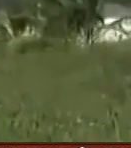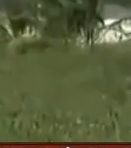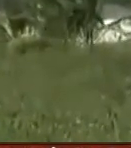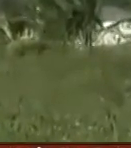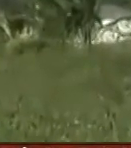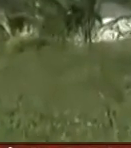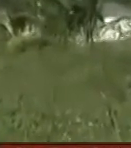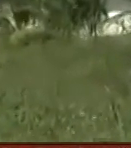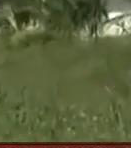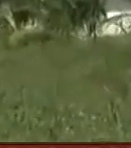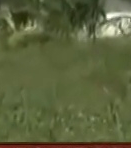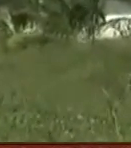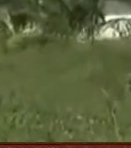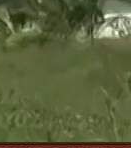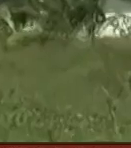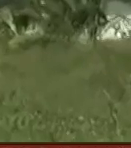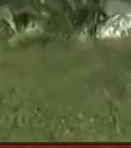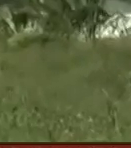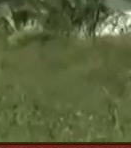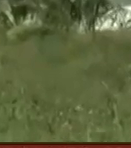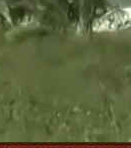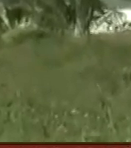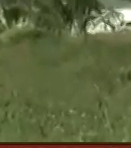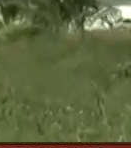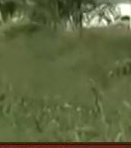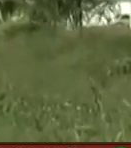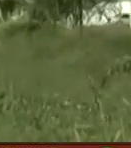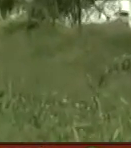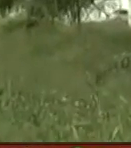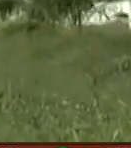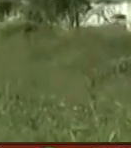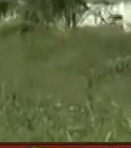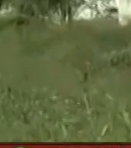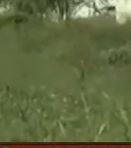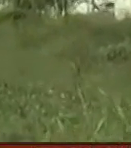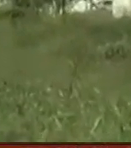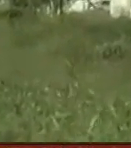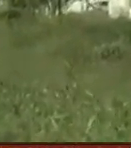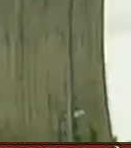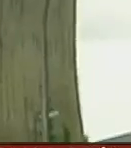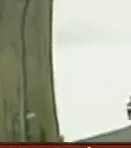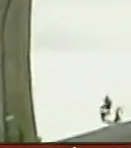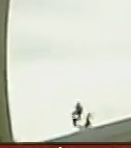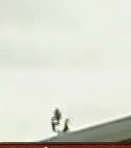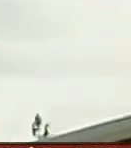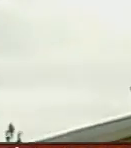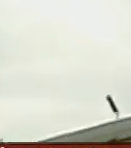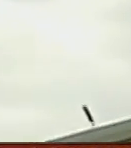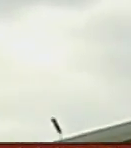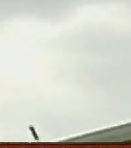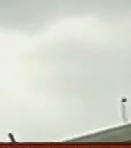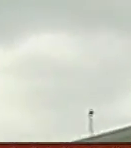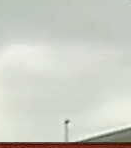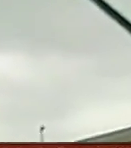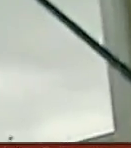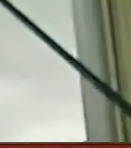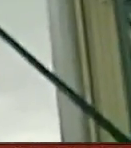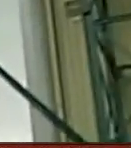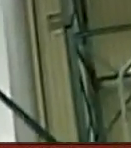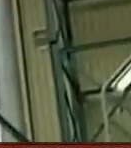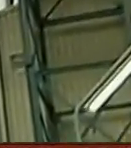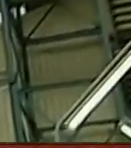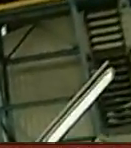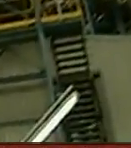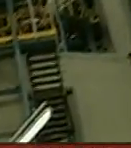en mente que puedan presentar a las autoridades capitalinas y federales incluso? Y